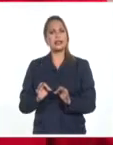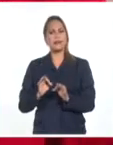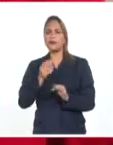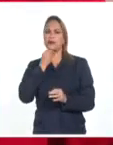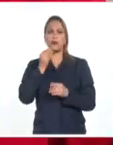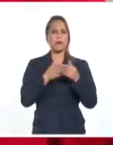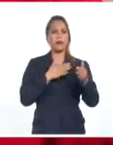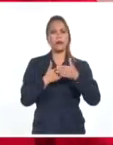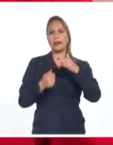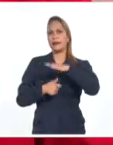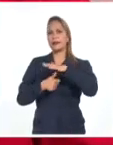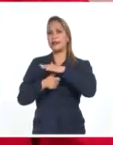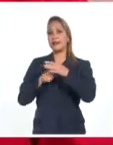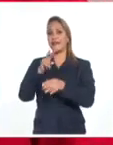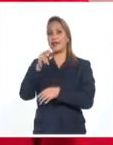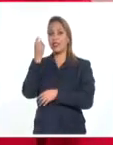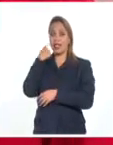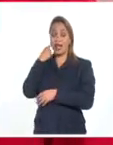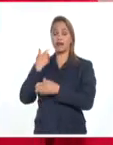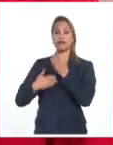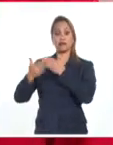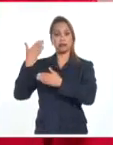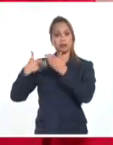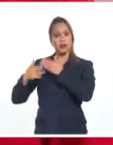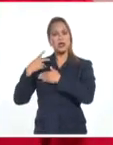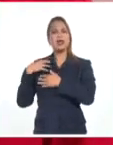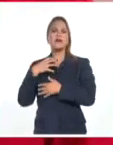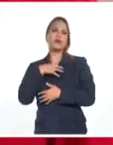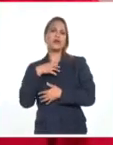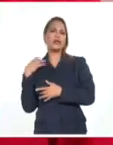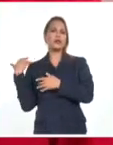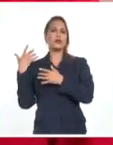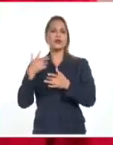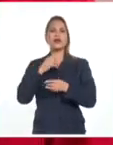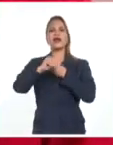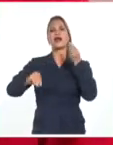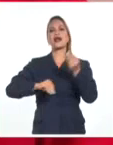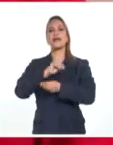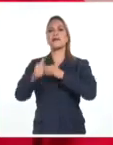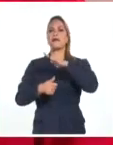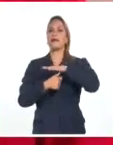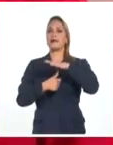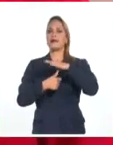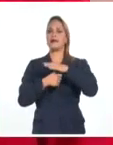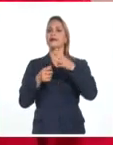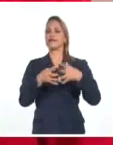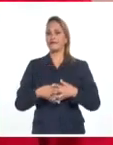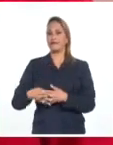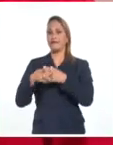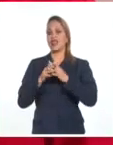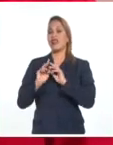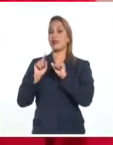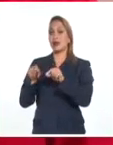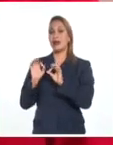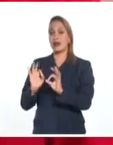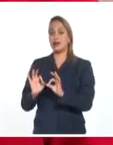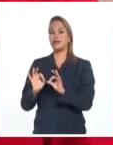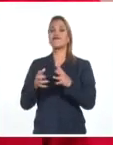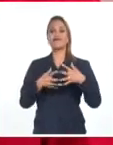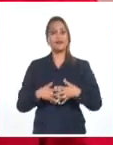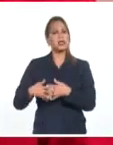presidente, durante estos 20 años, hemos tenido varios cambios de presidente en esa nación